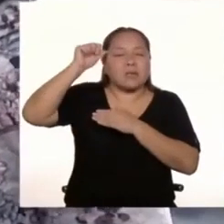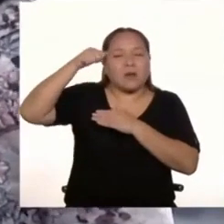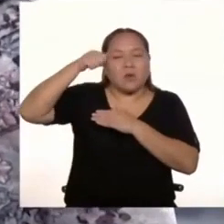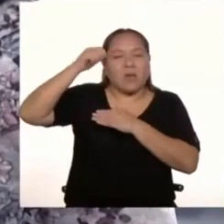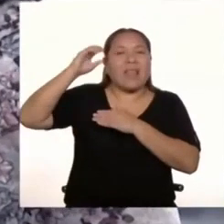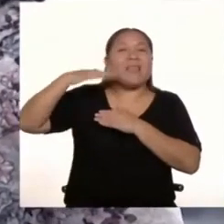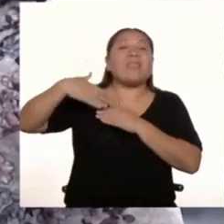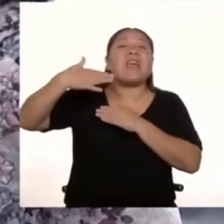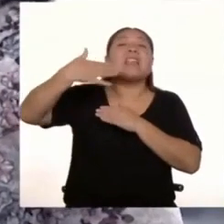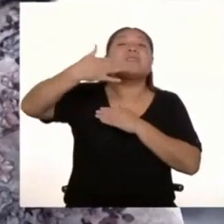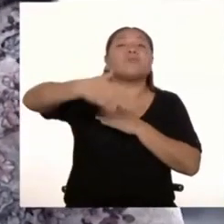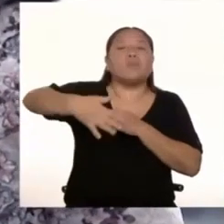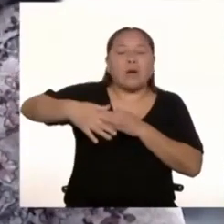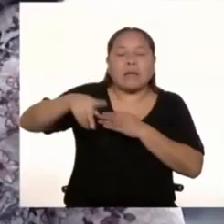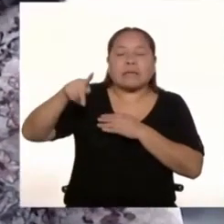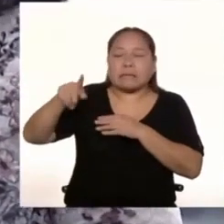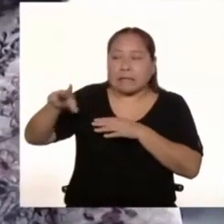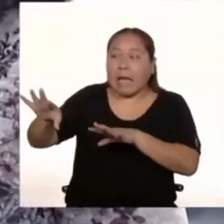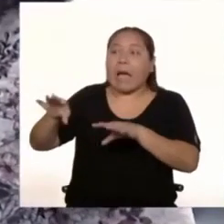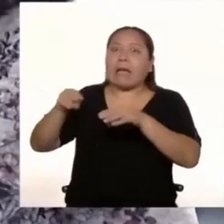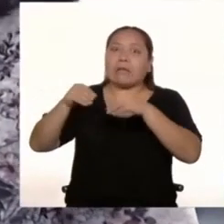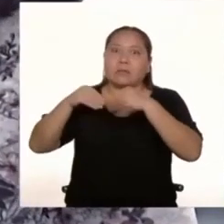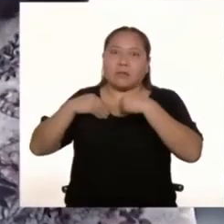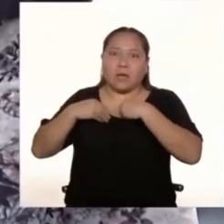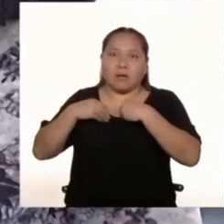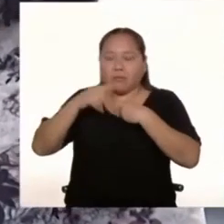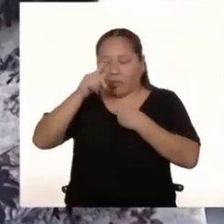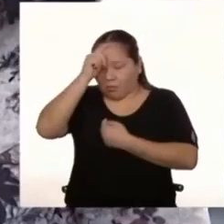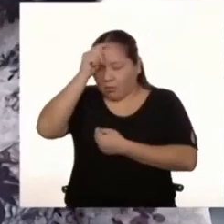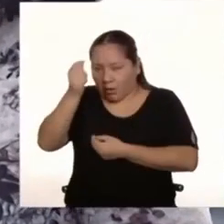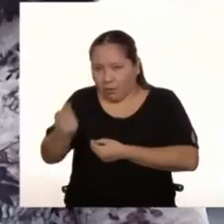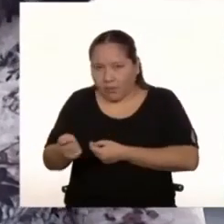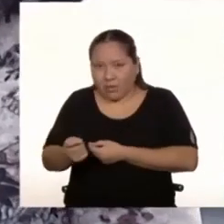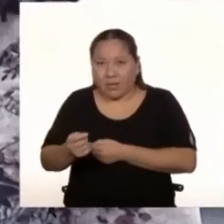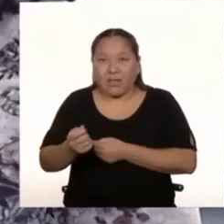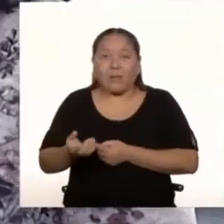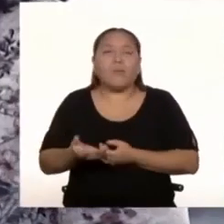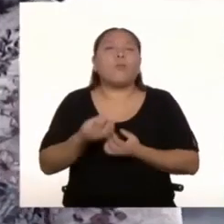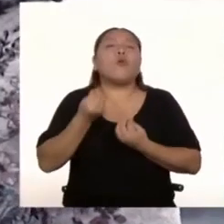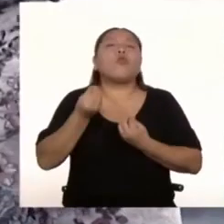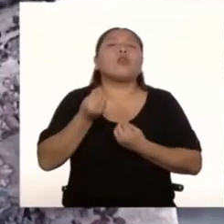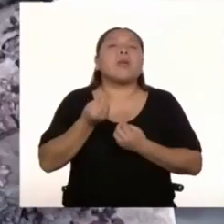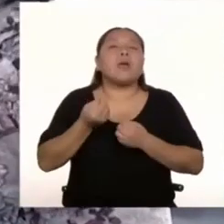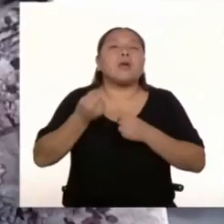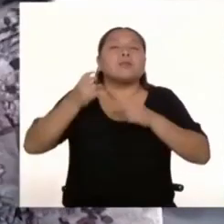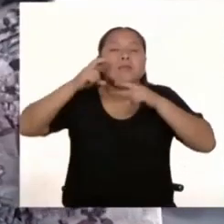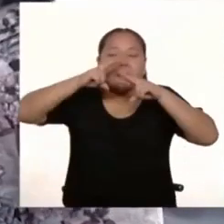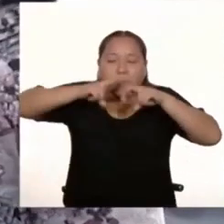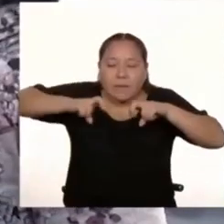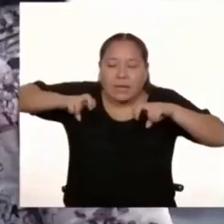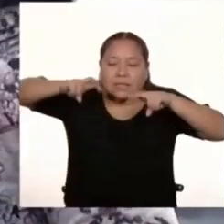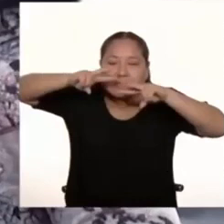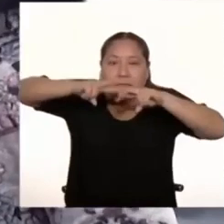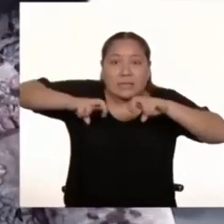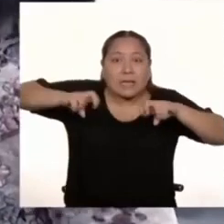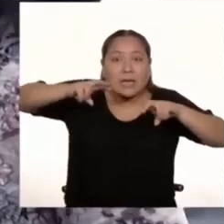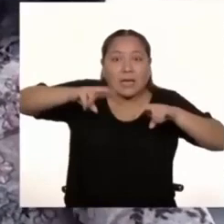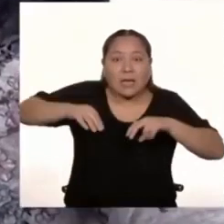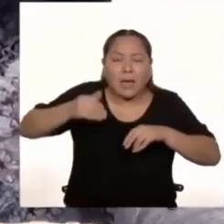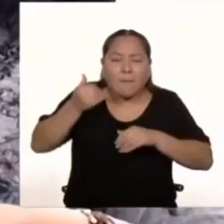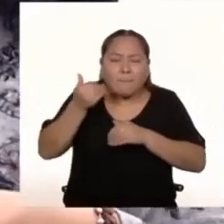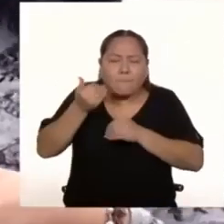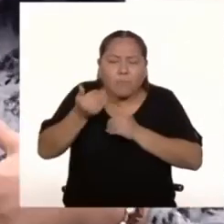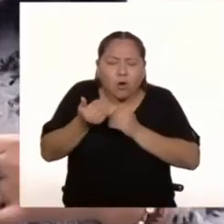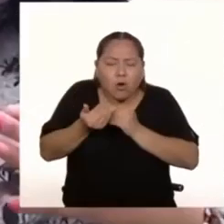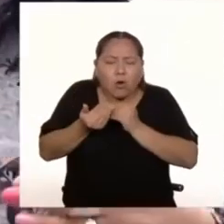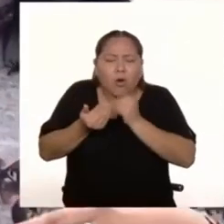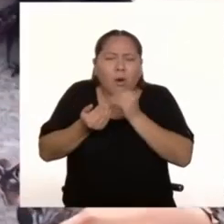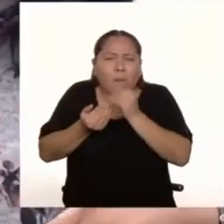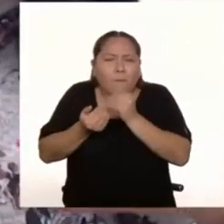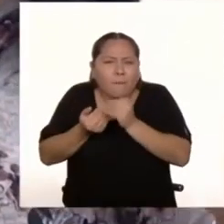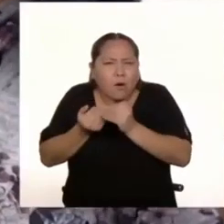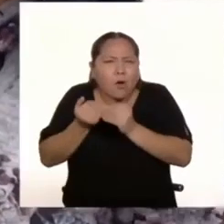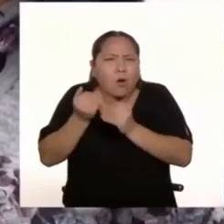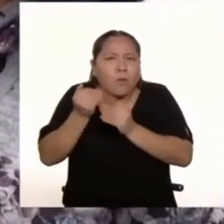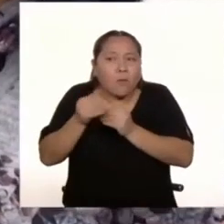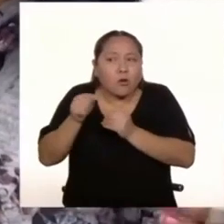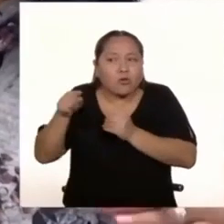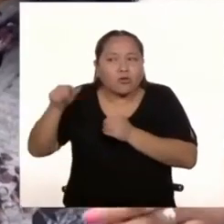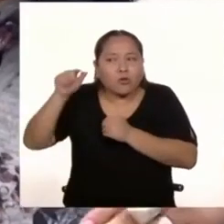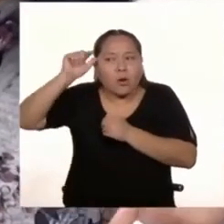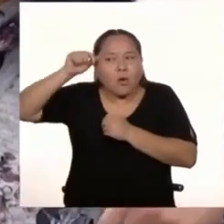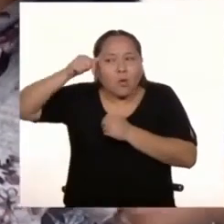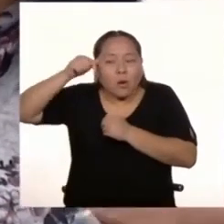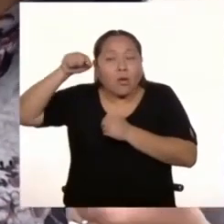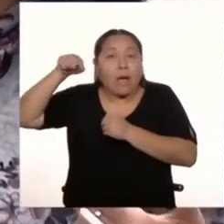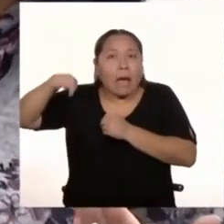a partir de los estudios históricos y de que poco a poco su recuerdo va a ir